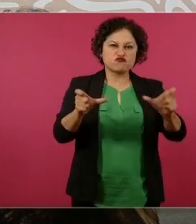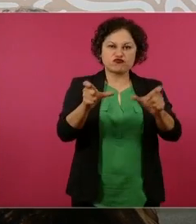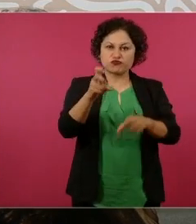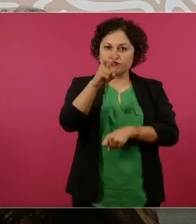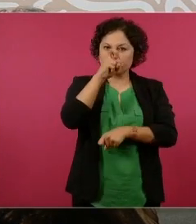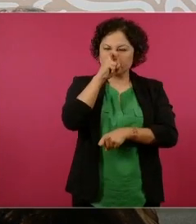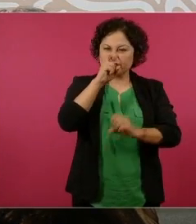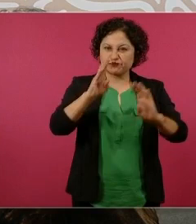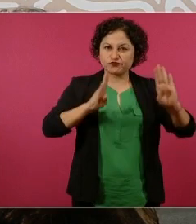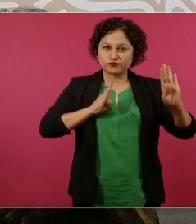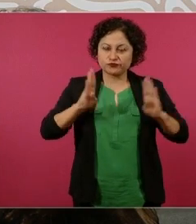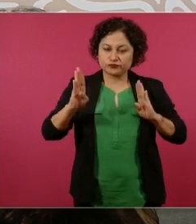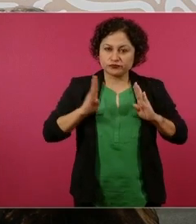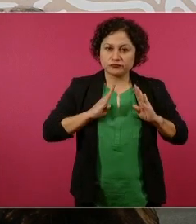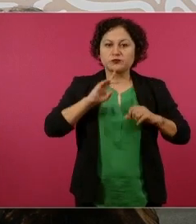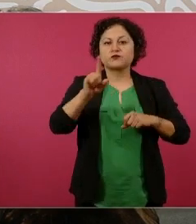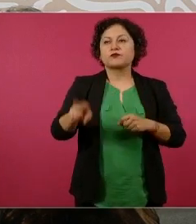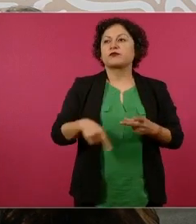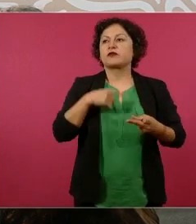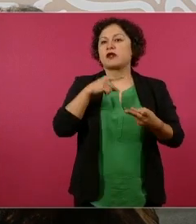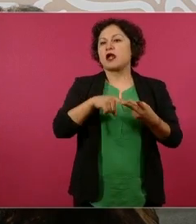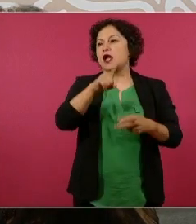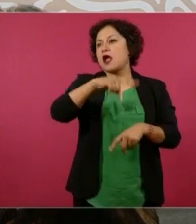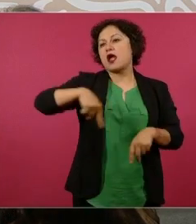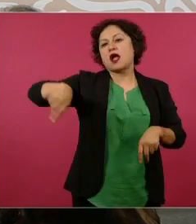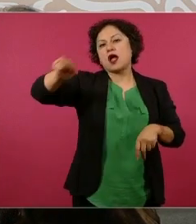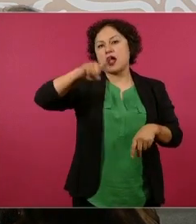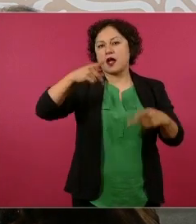De que ellos van a declarar